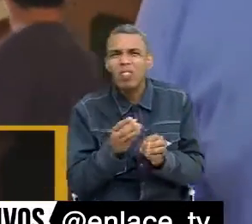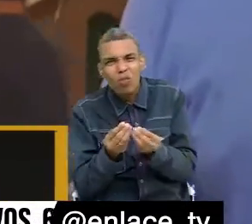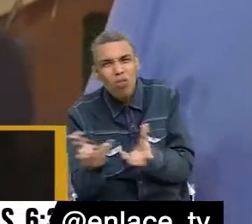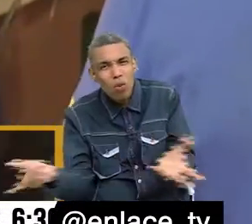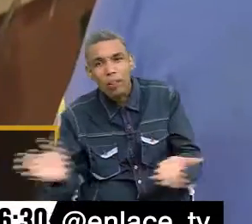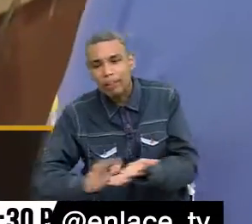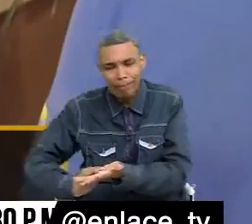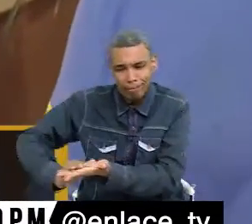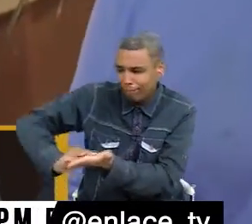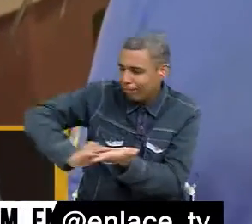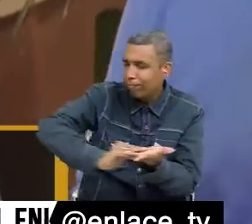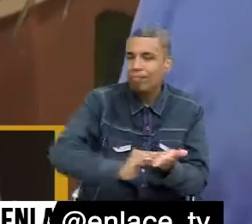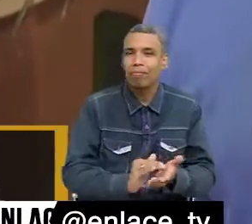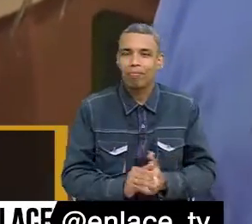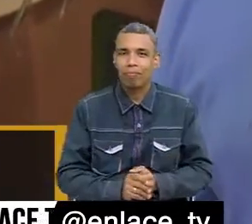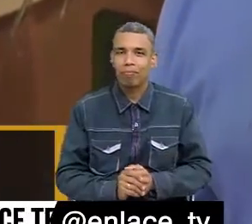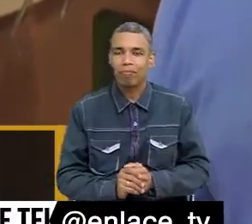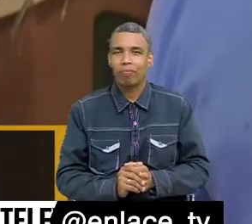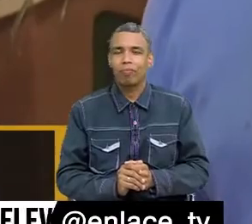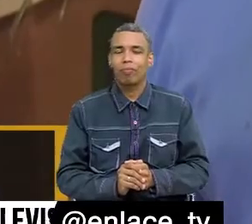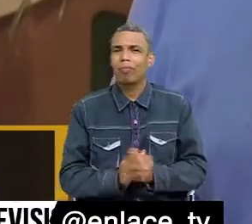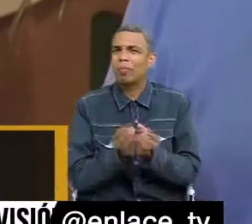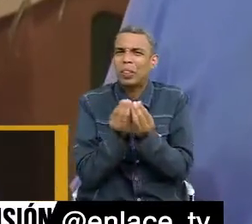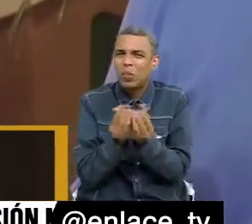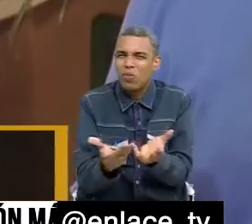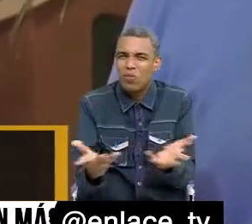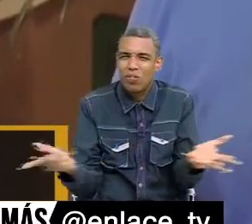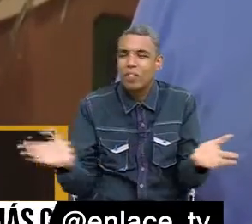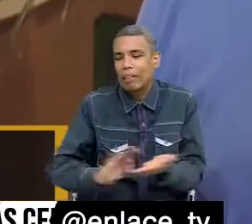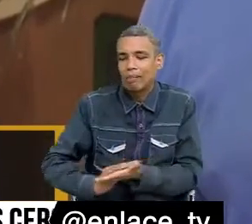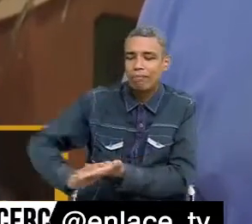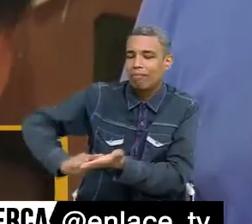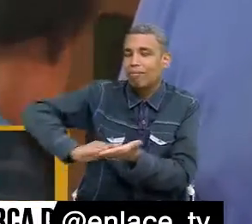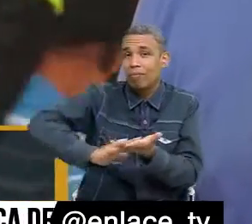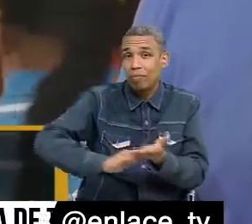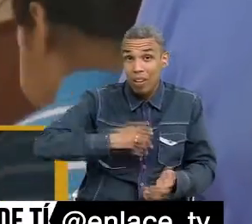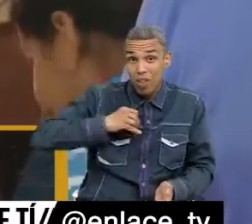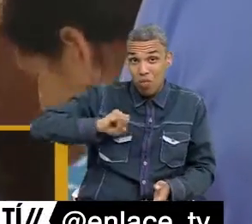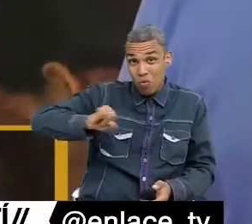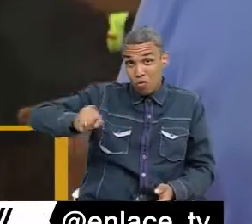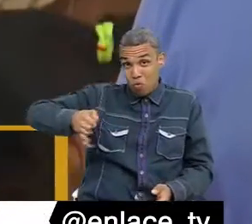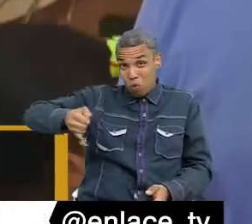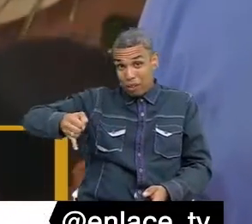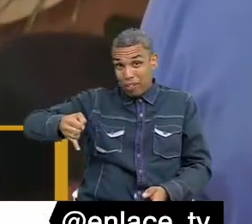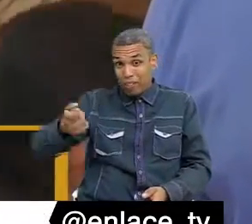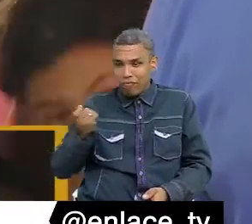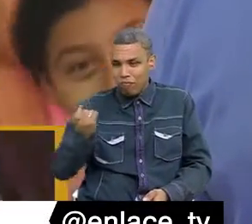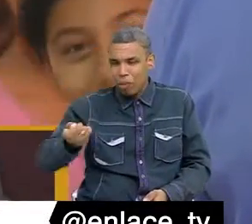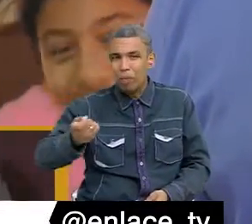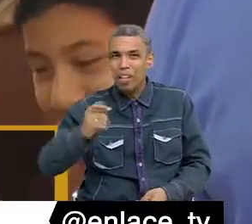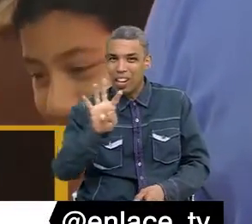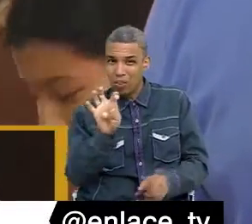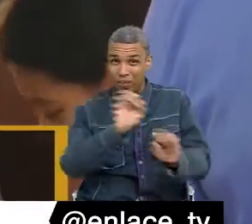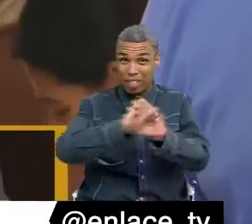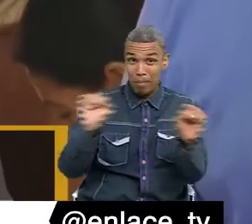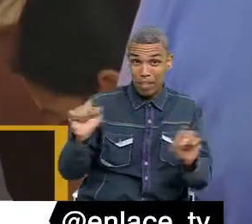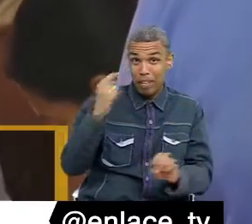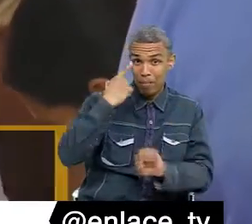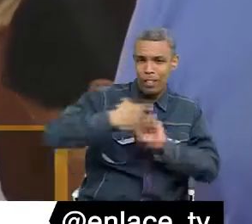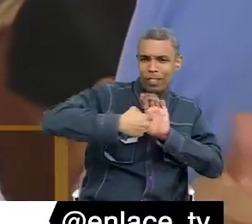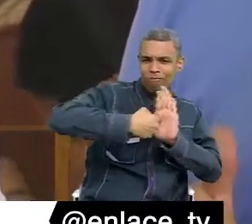a utilizar todos los materiales, todo eso que construyeron hoy, el jueves desde las 9 de la mañana. Continúen ustedes con